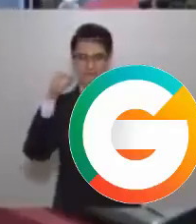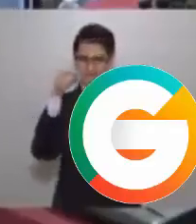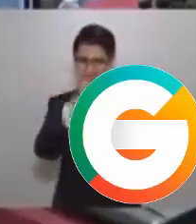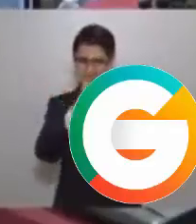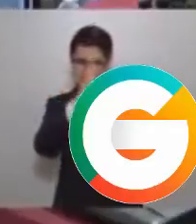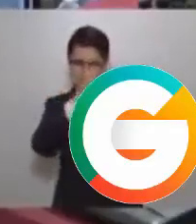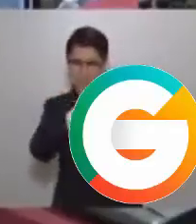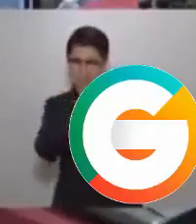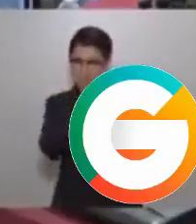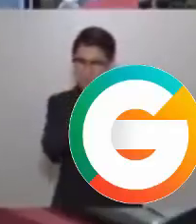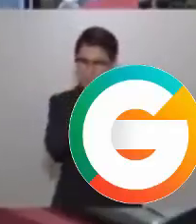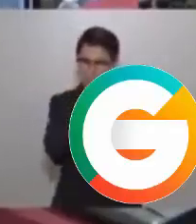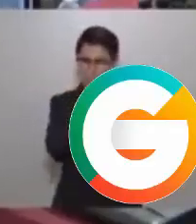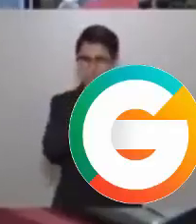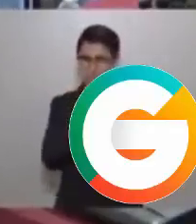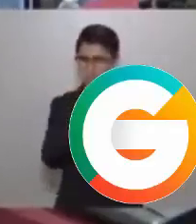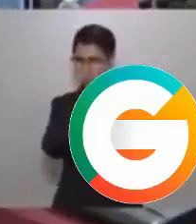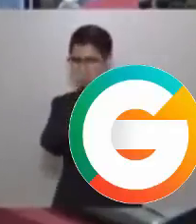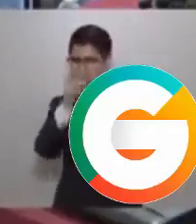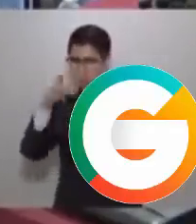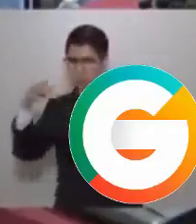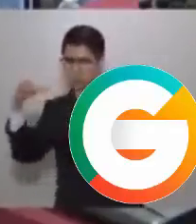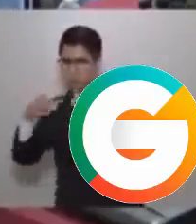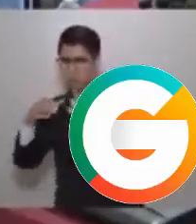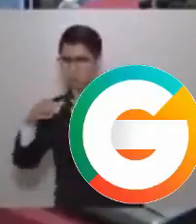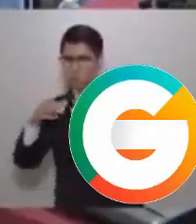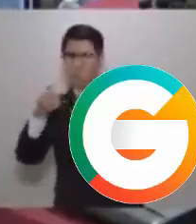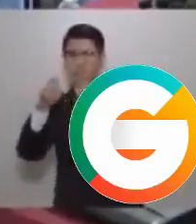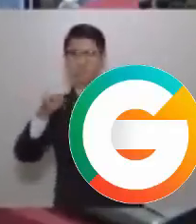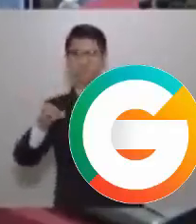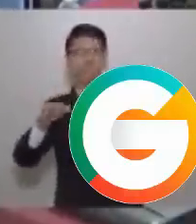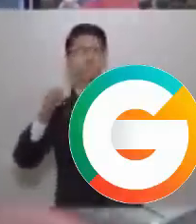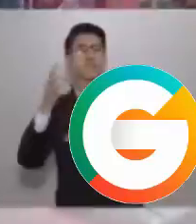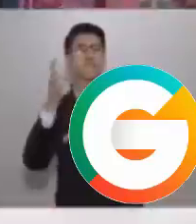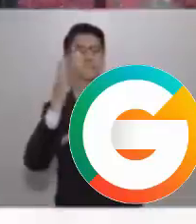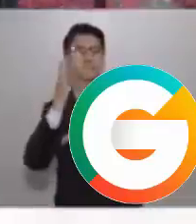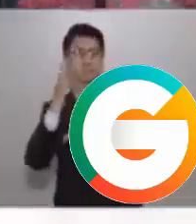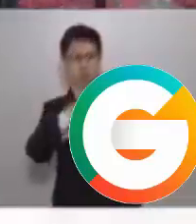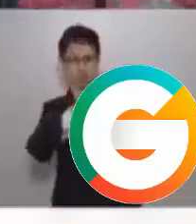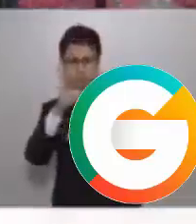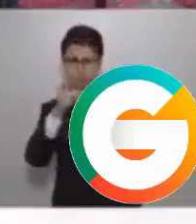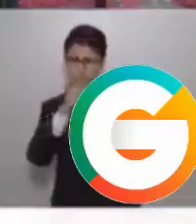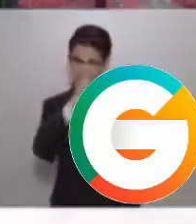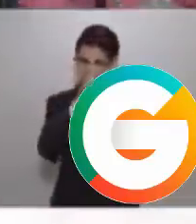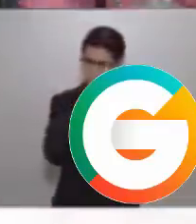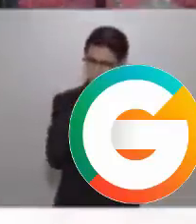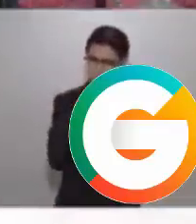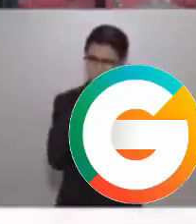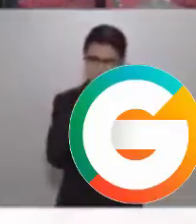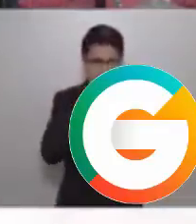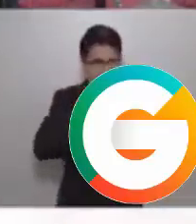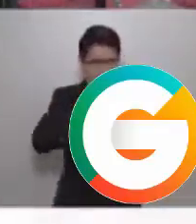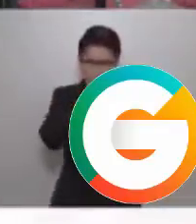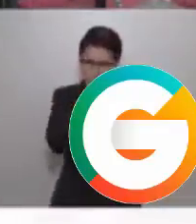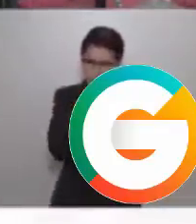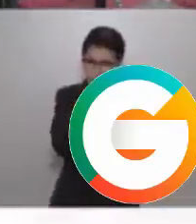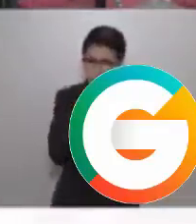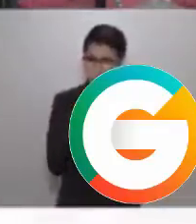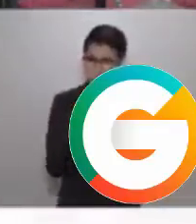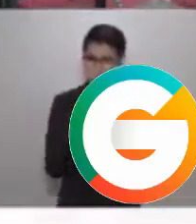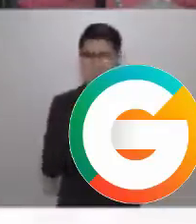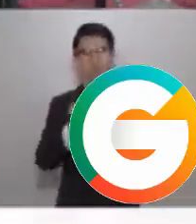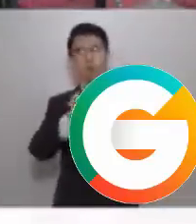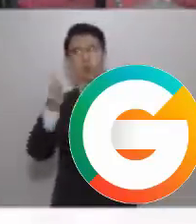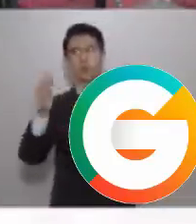Esas dos. Y también la otra es si en el poblado, en las inmediaciones, hubo algún otro tipo